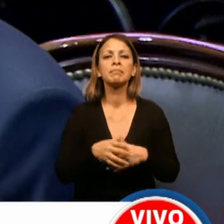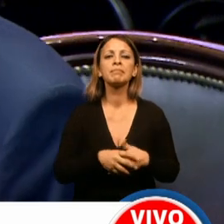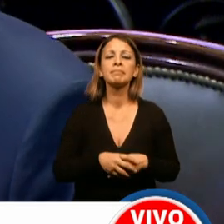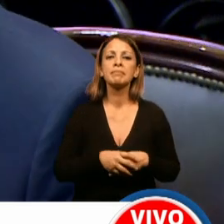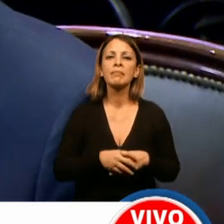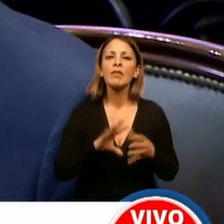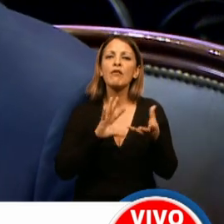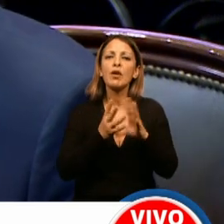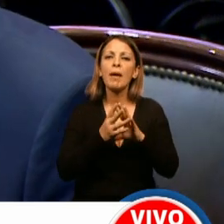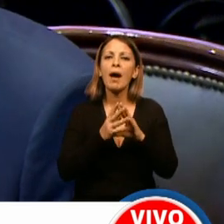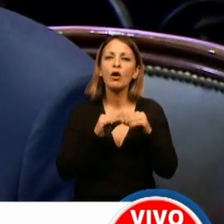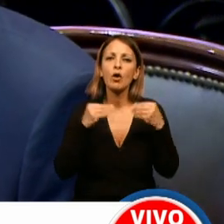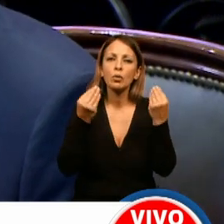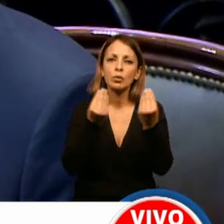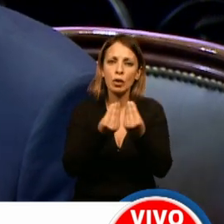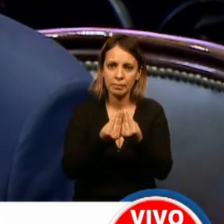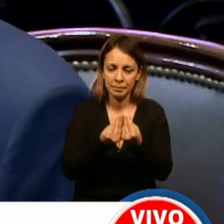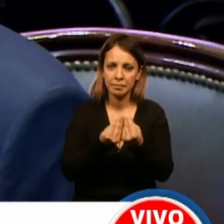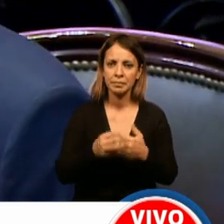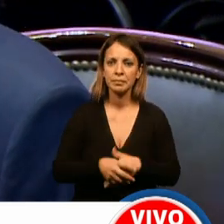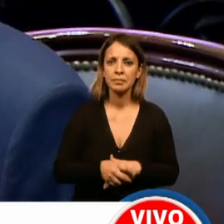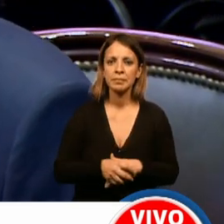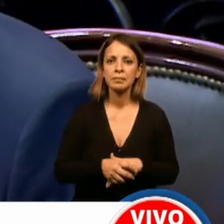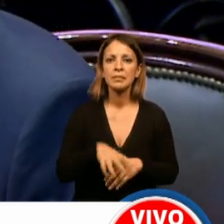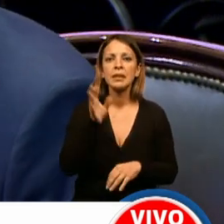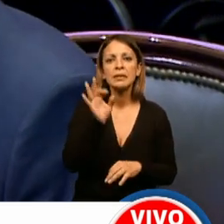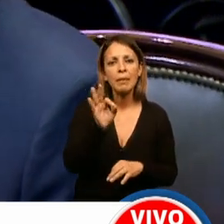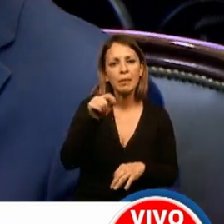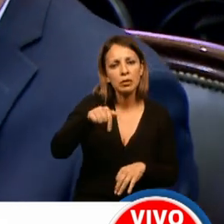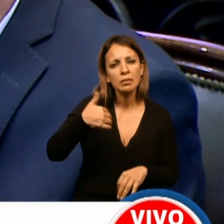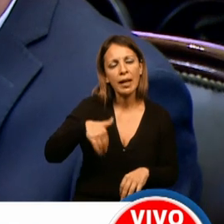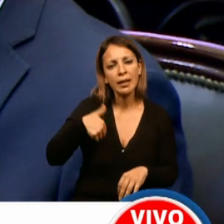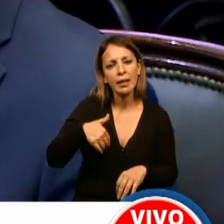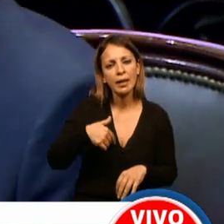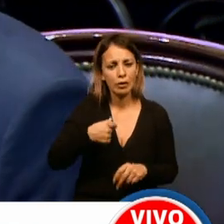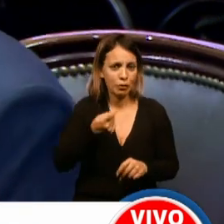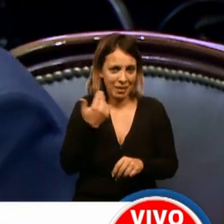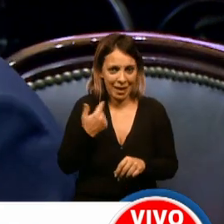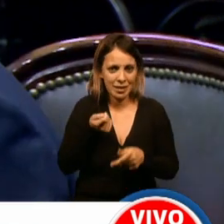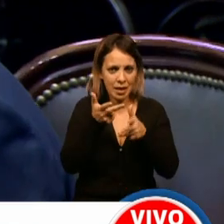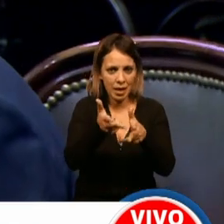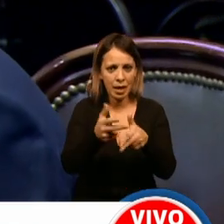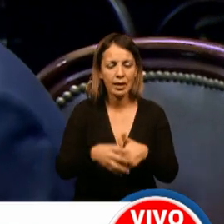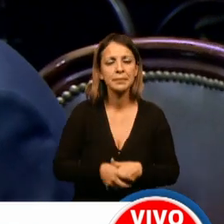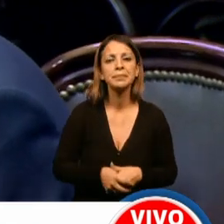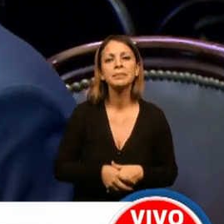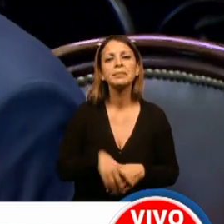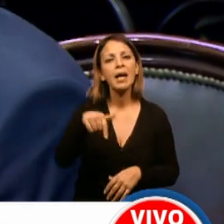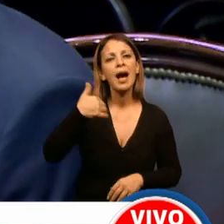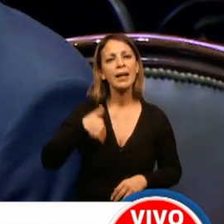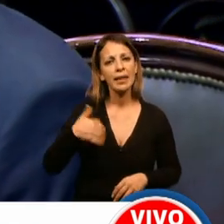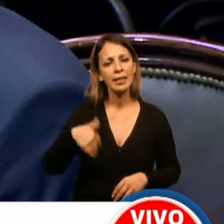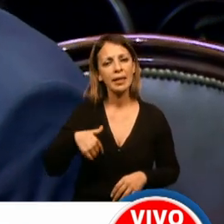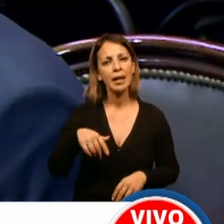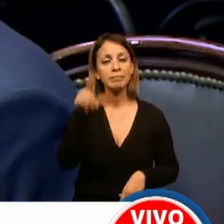presenta sabemos que en la argentina yo lo mencionaba su momento en este parlamento y nuestro